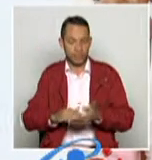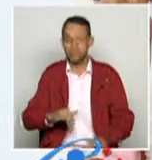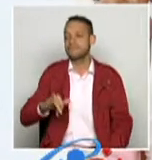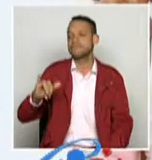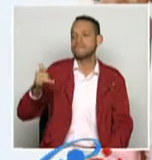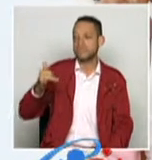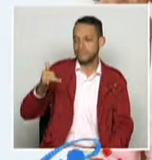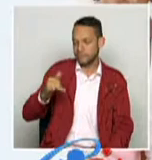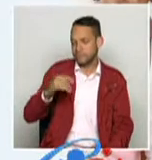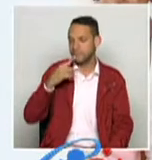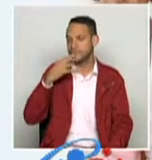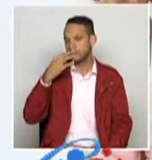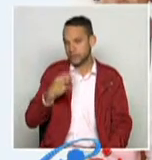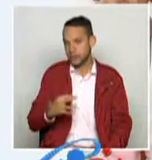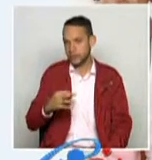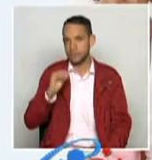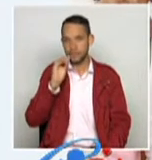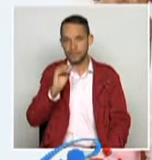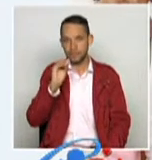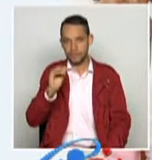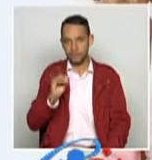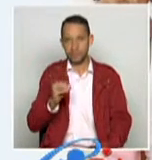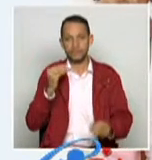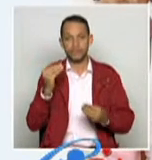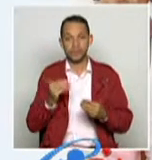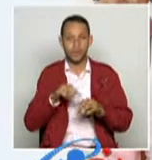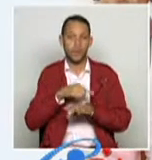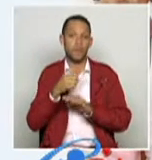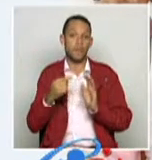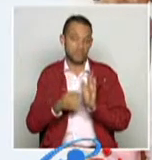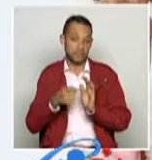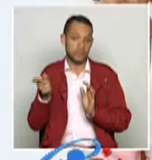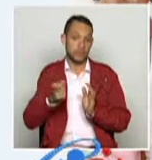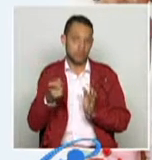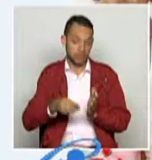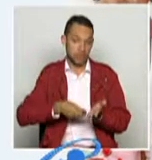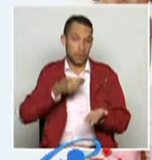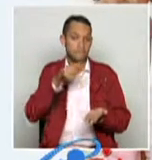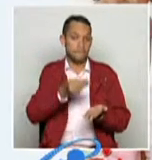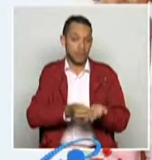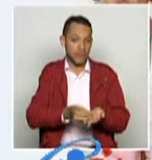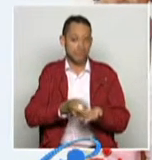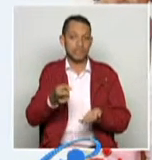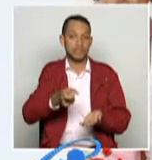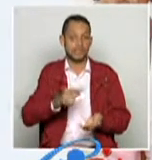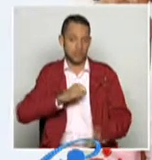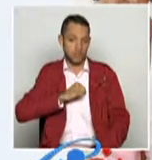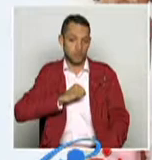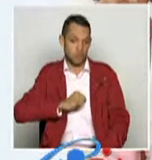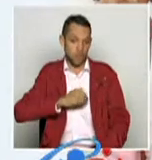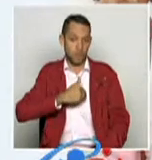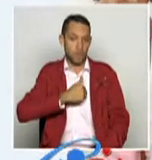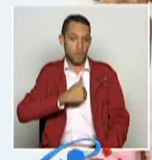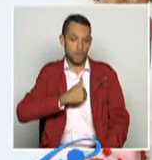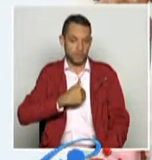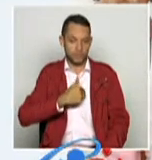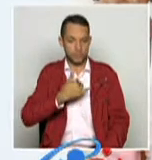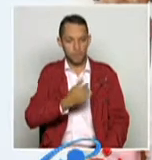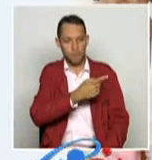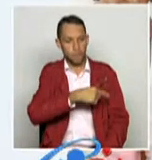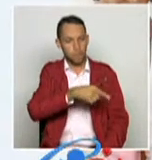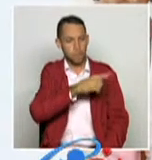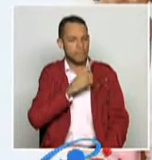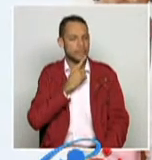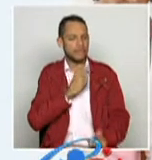así, yo lo vuelvo a hacer. En teoría hay que cubrirlos, en teoría hay que hacerlos, pero la realidad es muy triste y